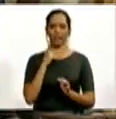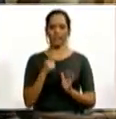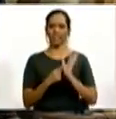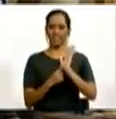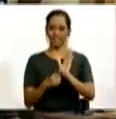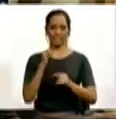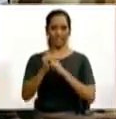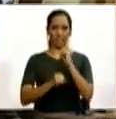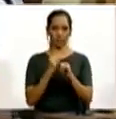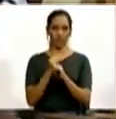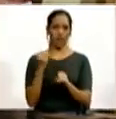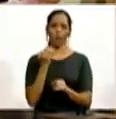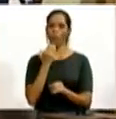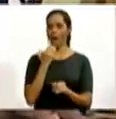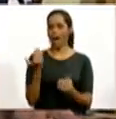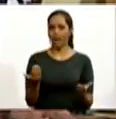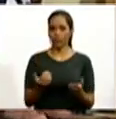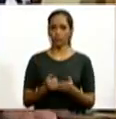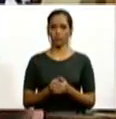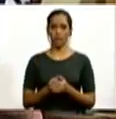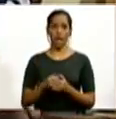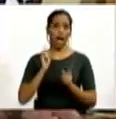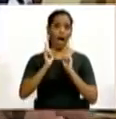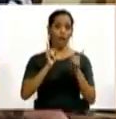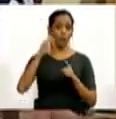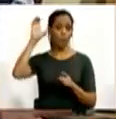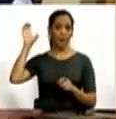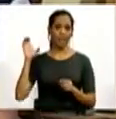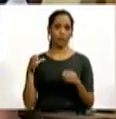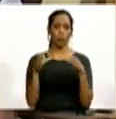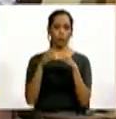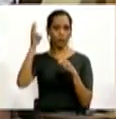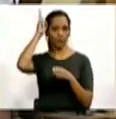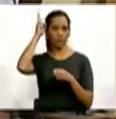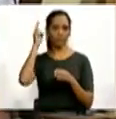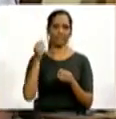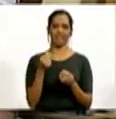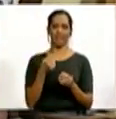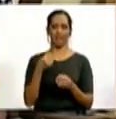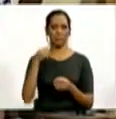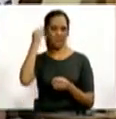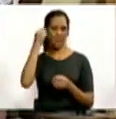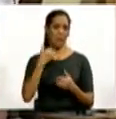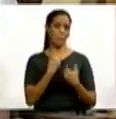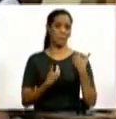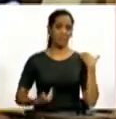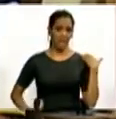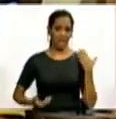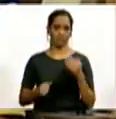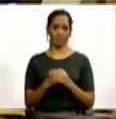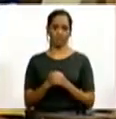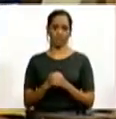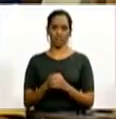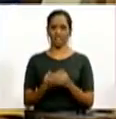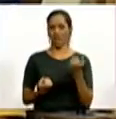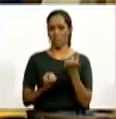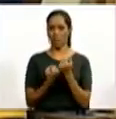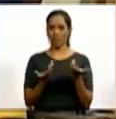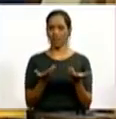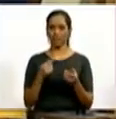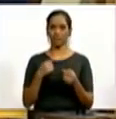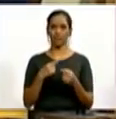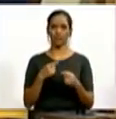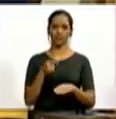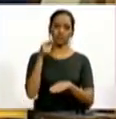representación internacional, algo por el estilo. Algunos países, como lo del Grupo de Lima, que lo catalogan como presidente, ¿no? Que le siguen el juego a esta narrativa que han impuesto